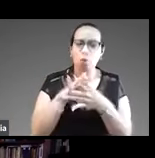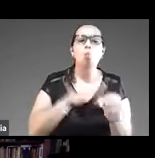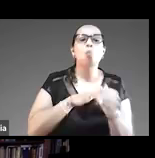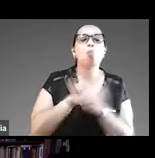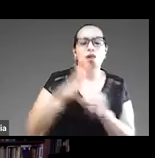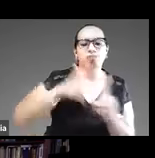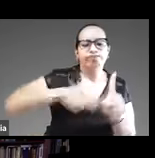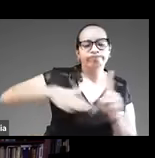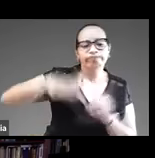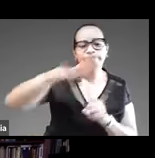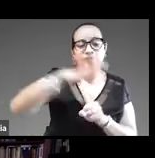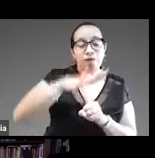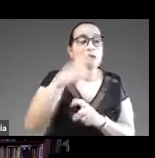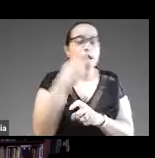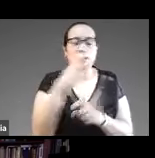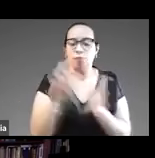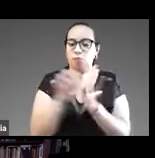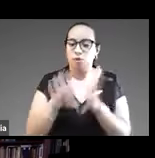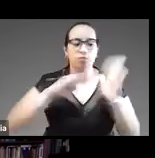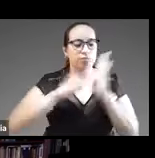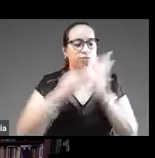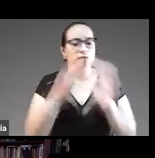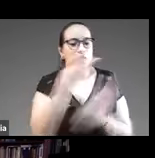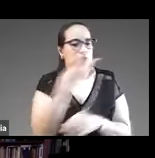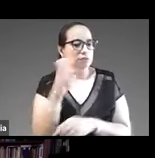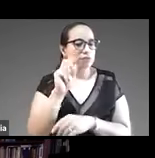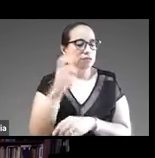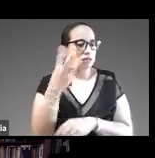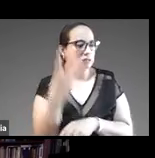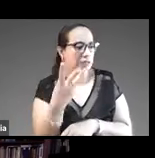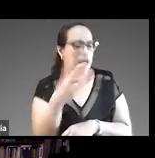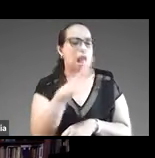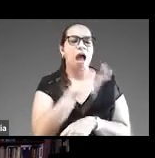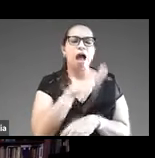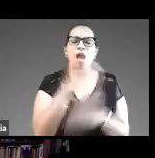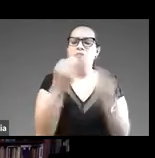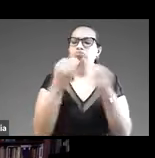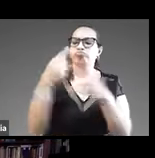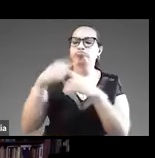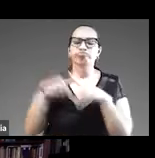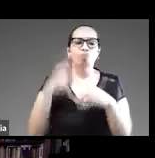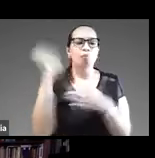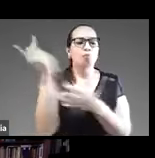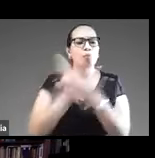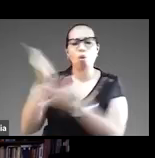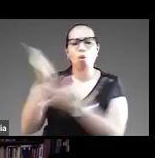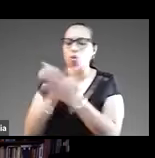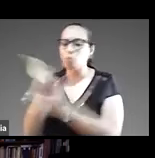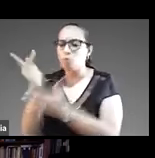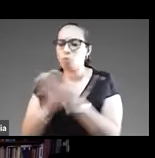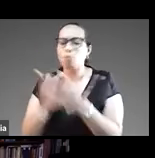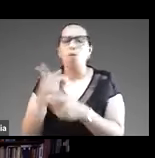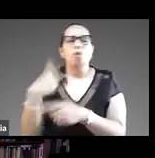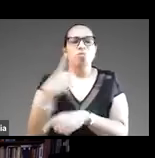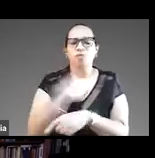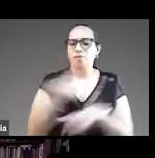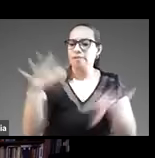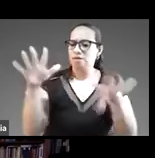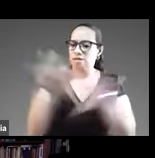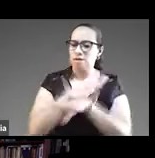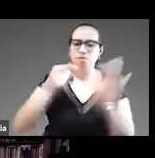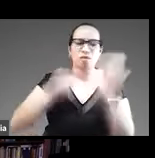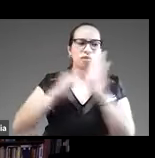el caso de la estrategia 333, hay muchos programas que también han tenido que, pues, cambiar su estrategia de